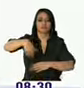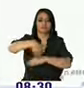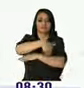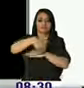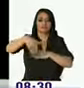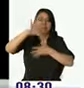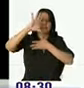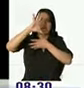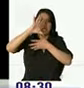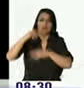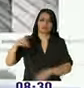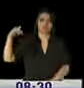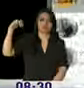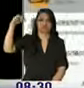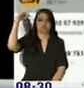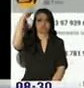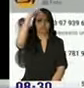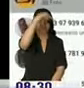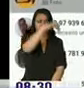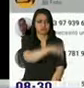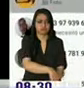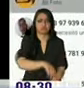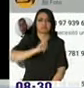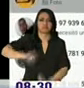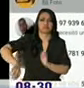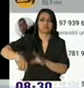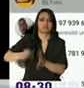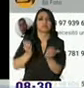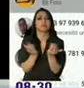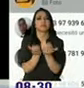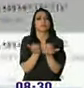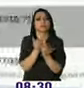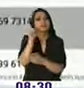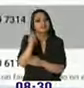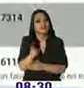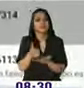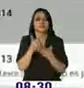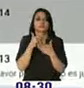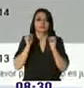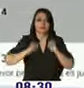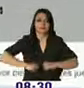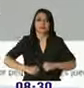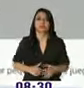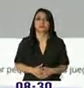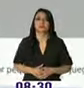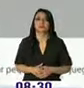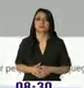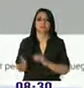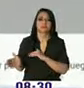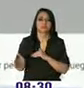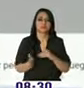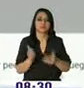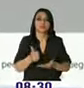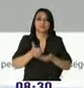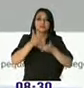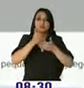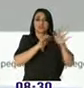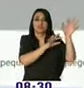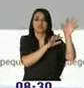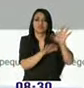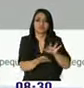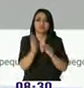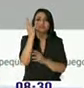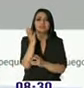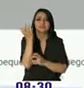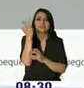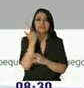paso, lleno de basura. Rumipamba, ahí necesita la intervención. Ayudar con el derrumbe, que están 15 días y no limpian.